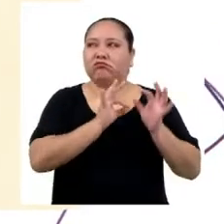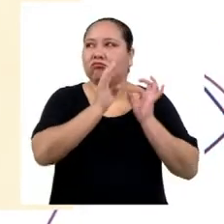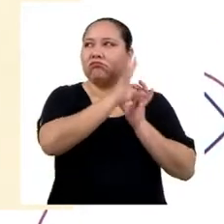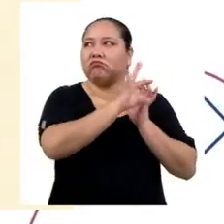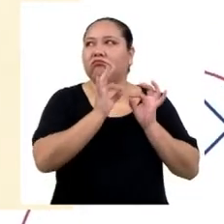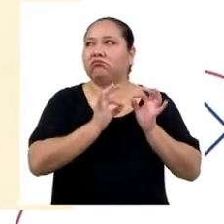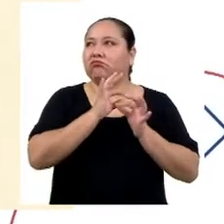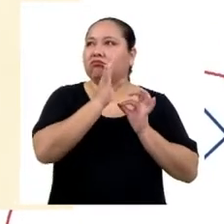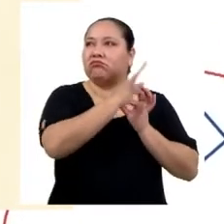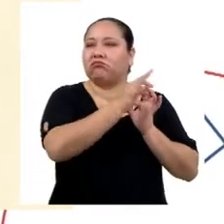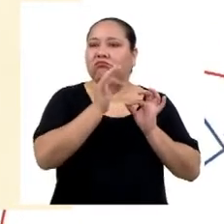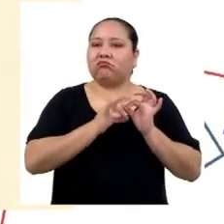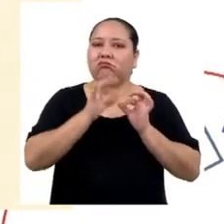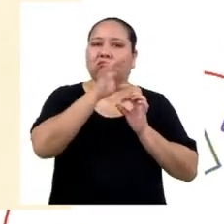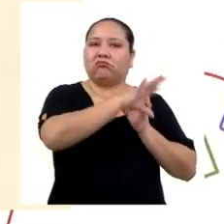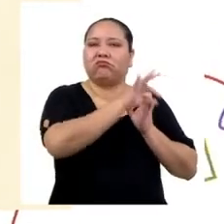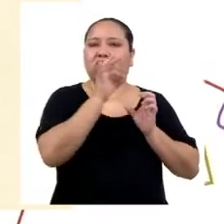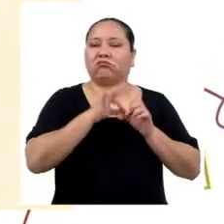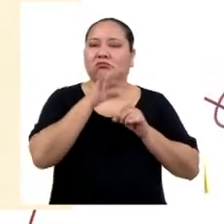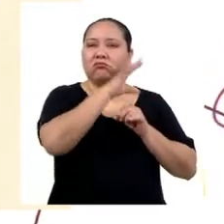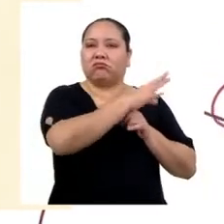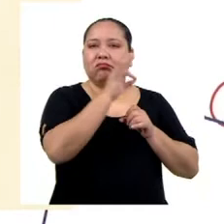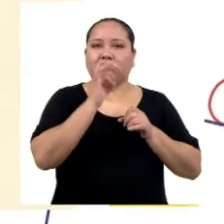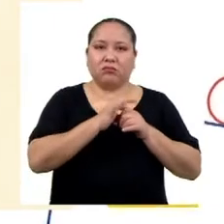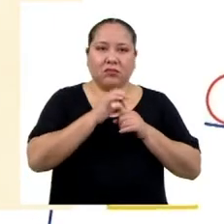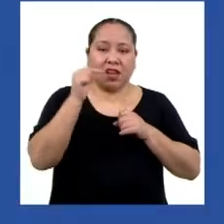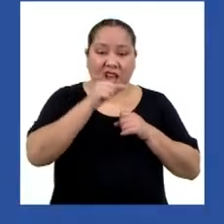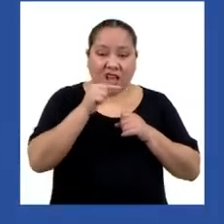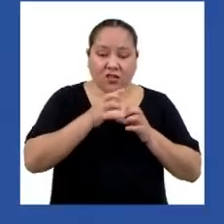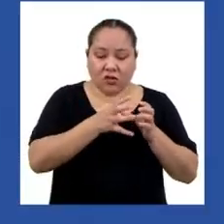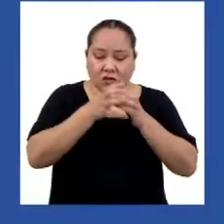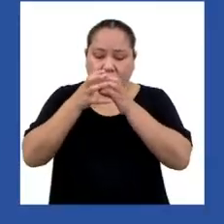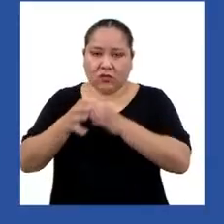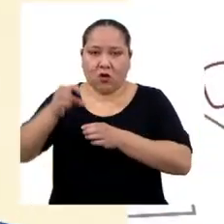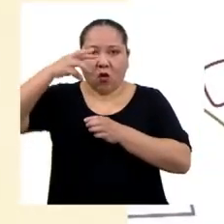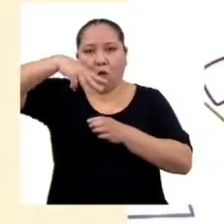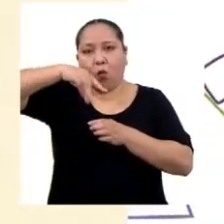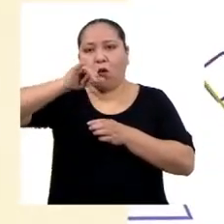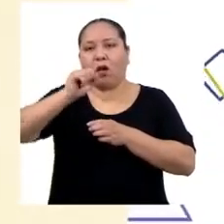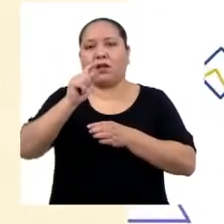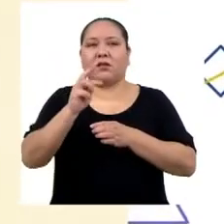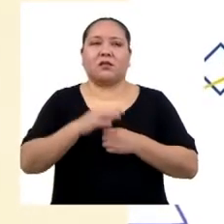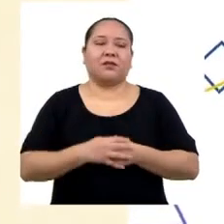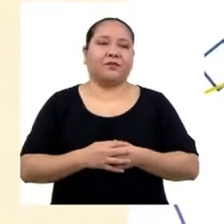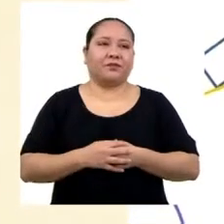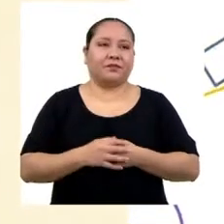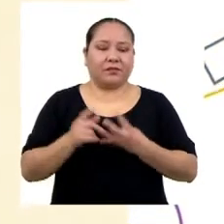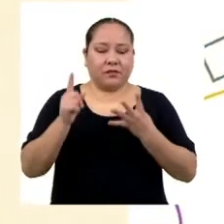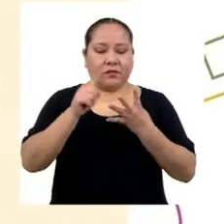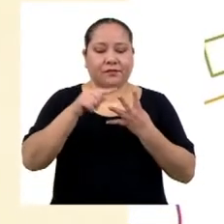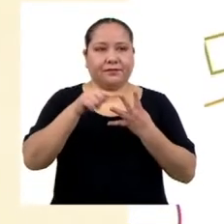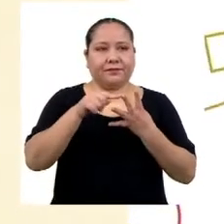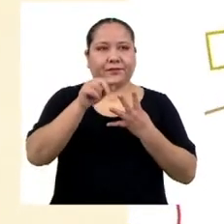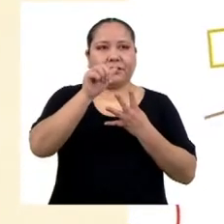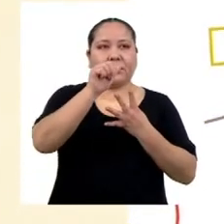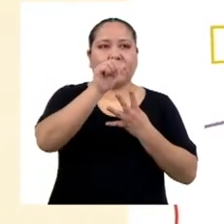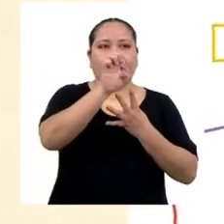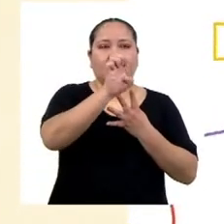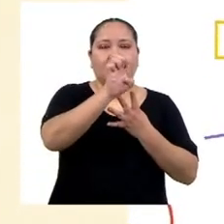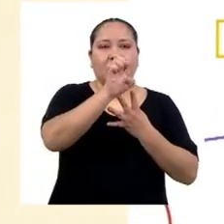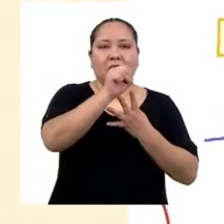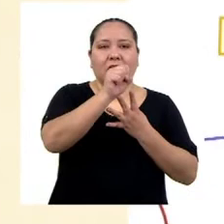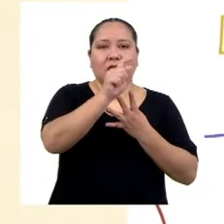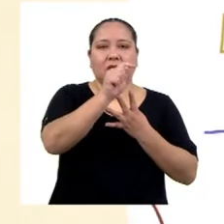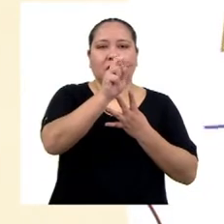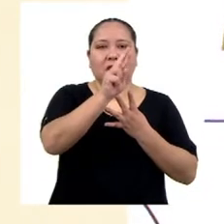esos finalmente se convertirán en mi muestra. También está el muestreo aleatorio